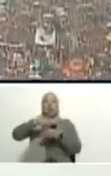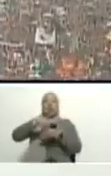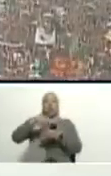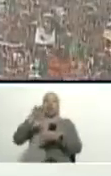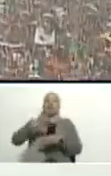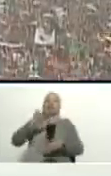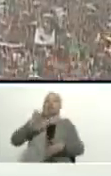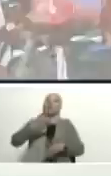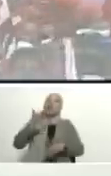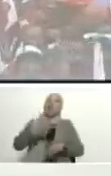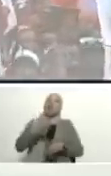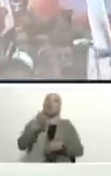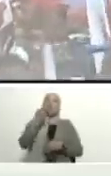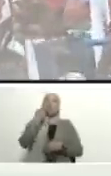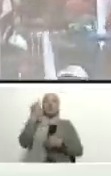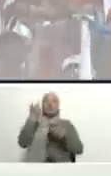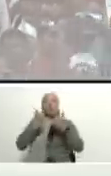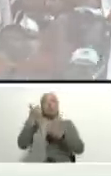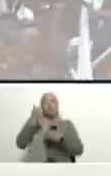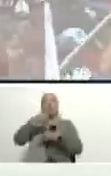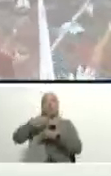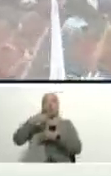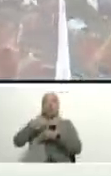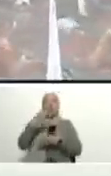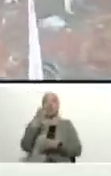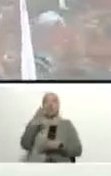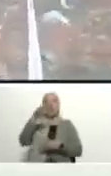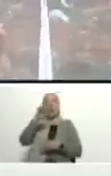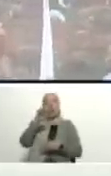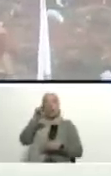admirable, impresionante.